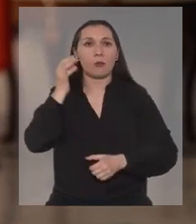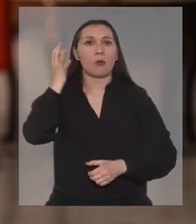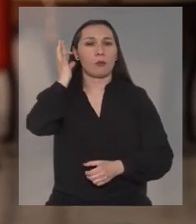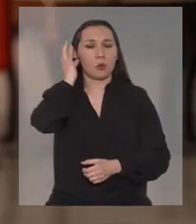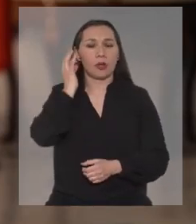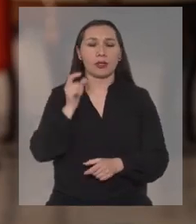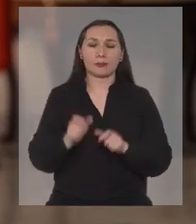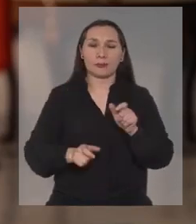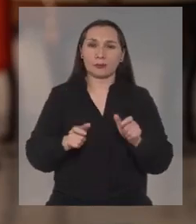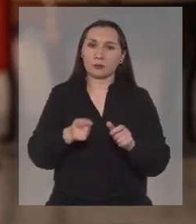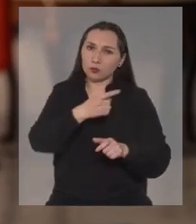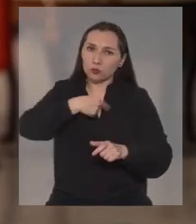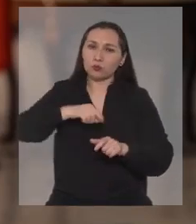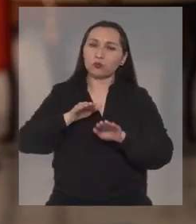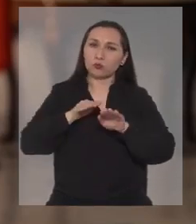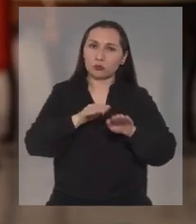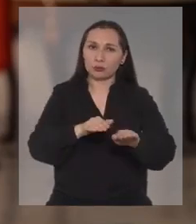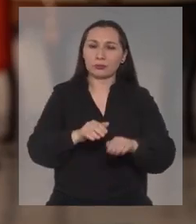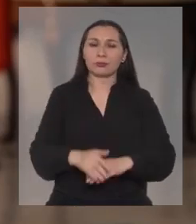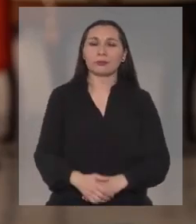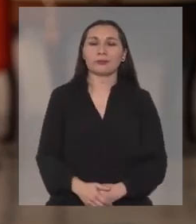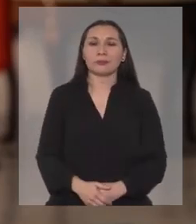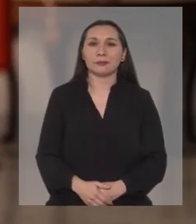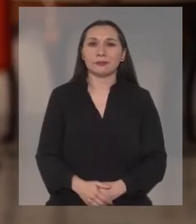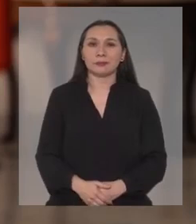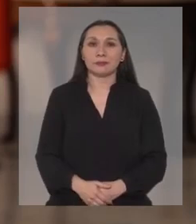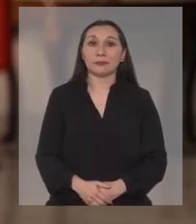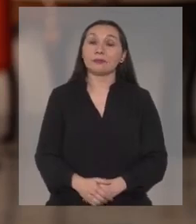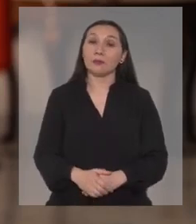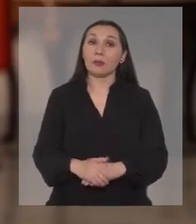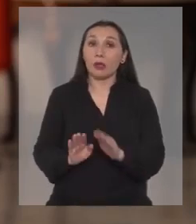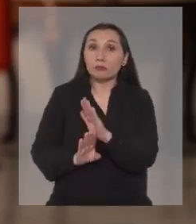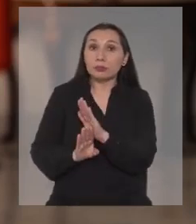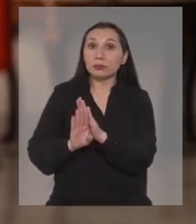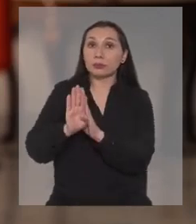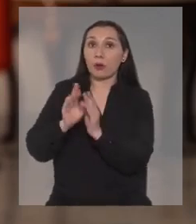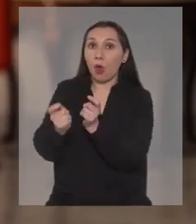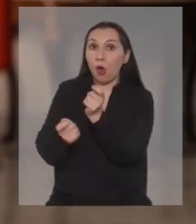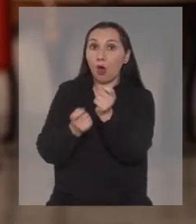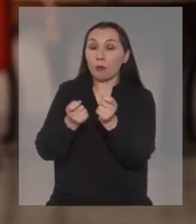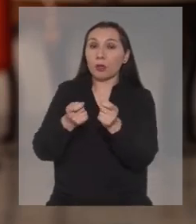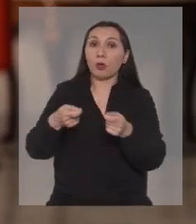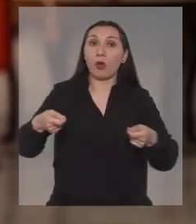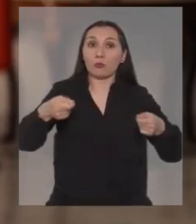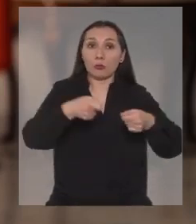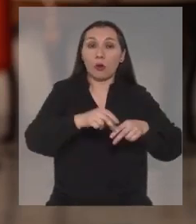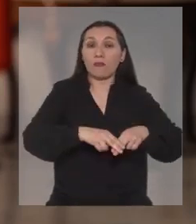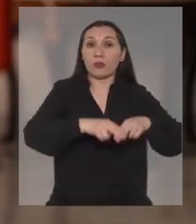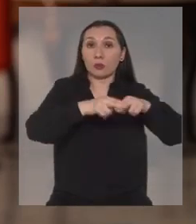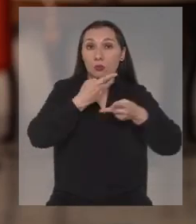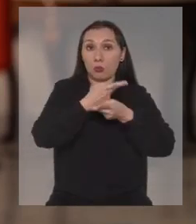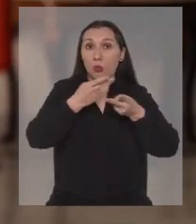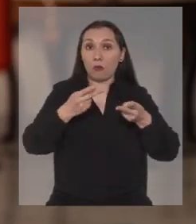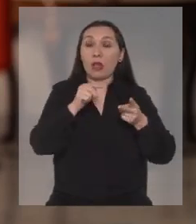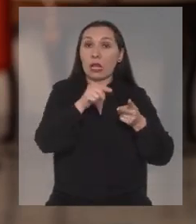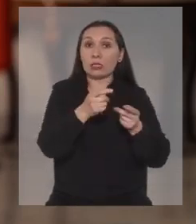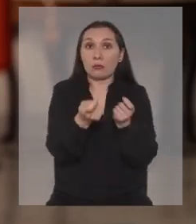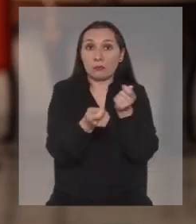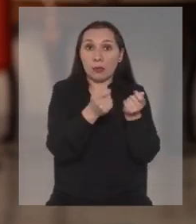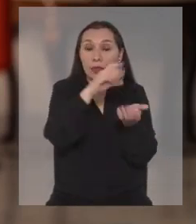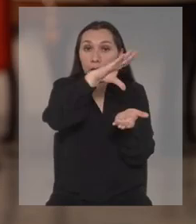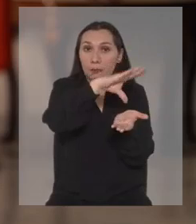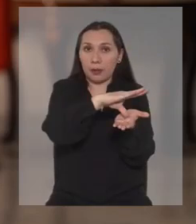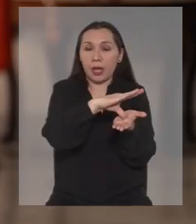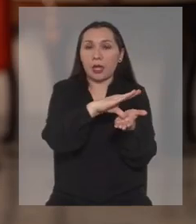trabajadoras cuentan con nosotros para ello con el crecimiento económico y la inversión pública que considera este presupuesto